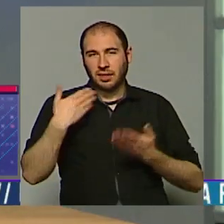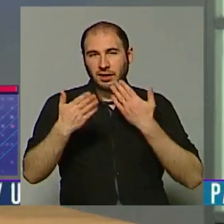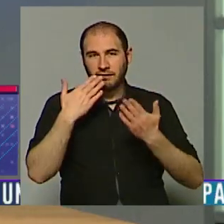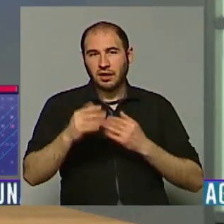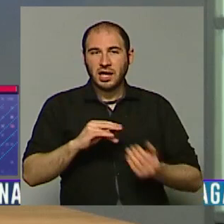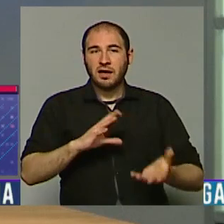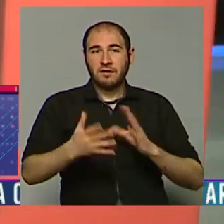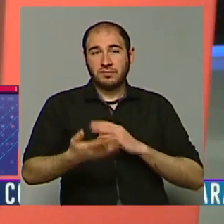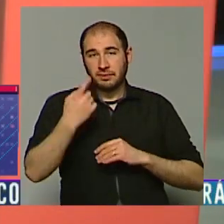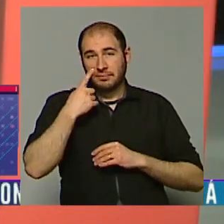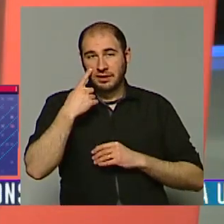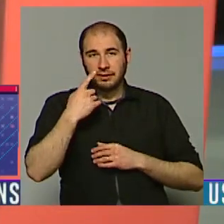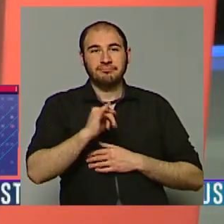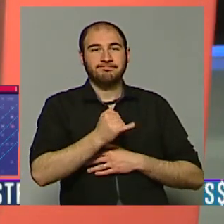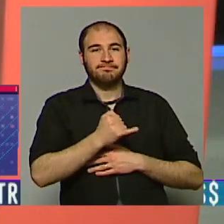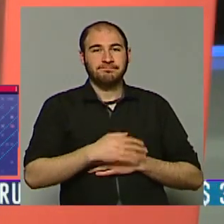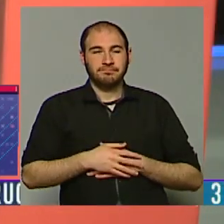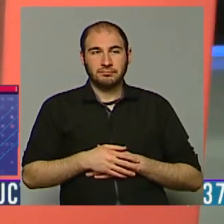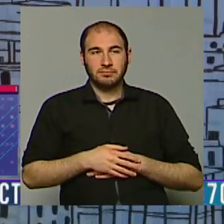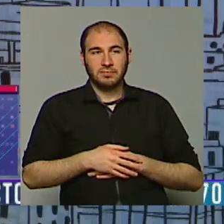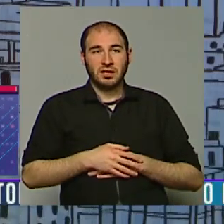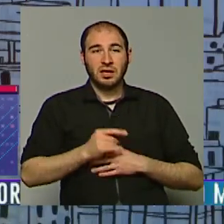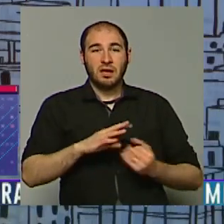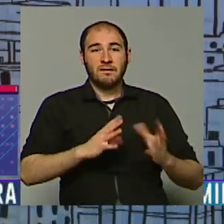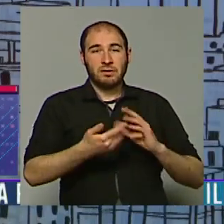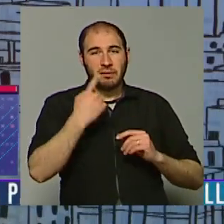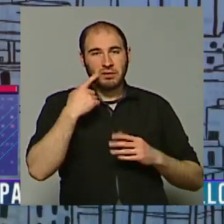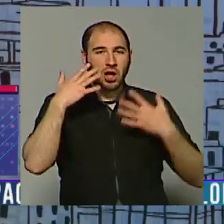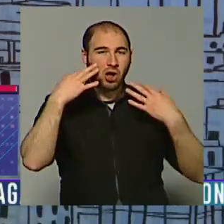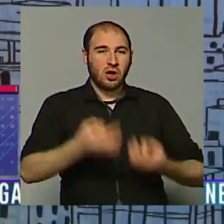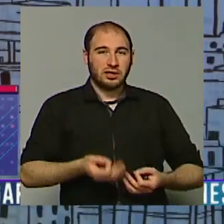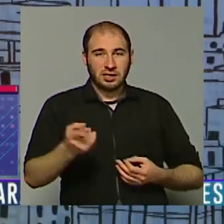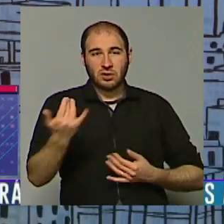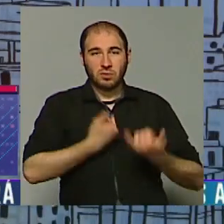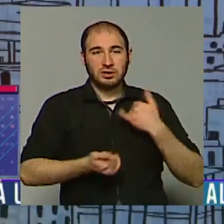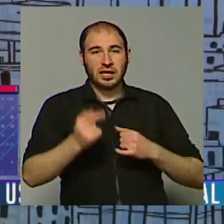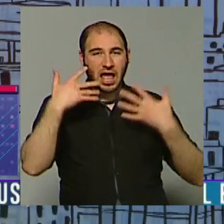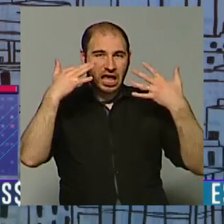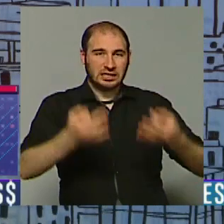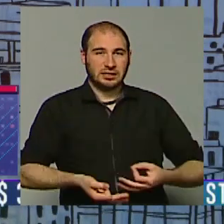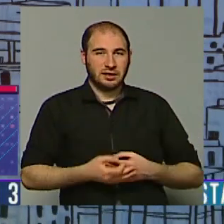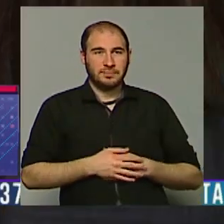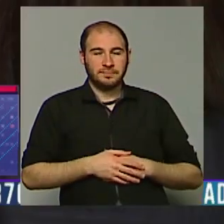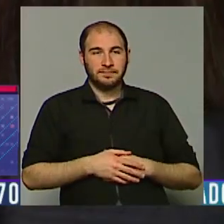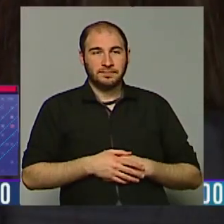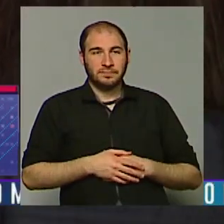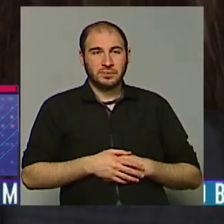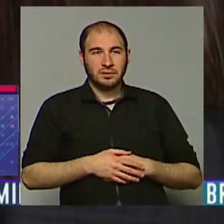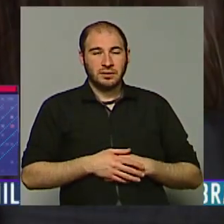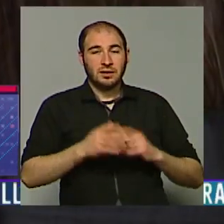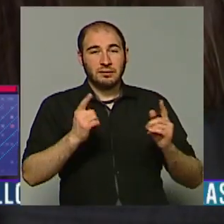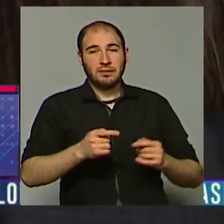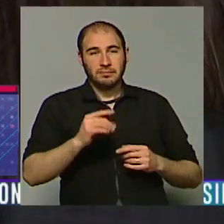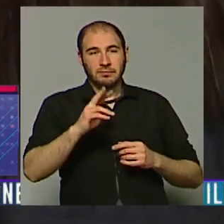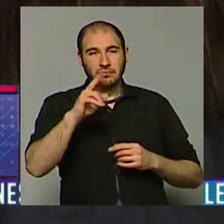que son modos de vivir. Totalmente, sí, es un modo de vivir coherente con lo que decía recién, con esta ética. Y por suerte el